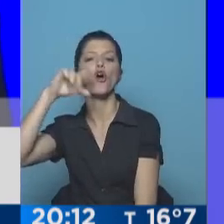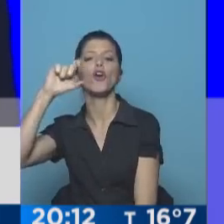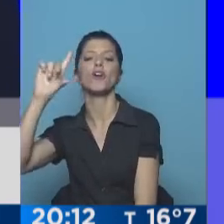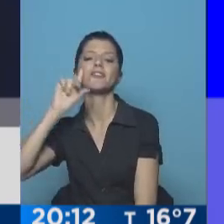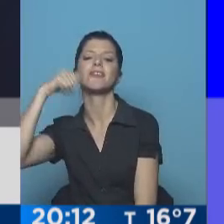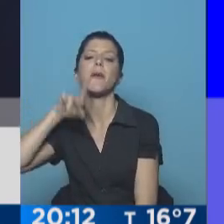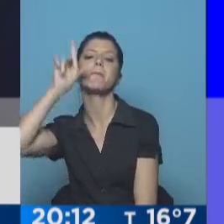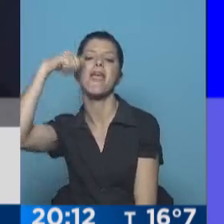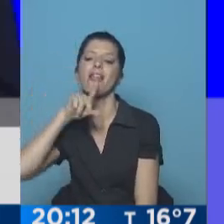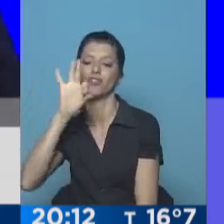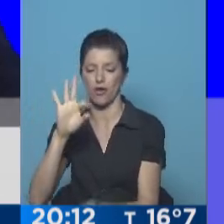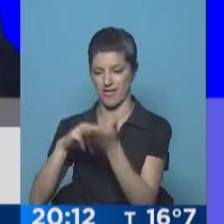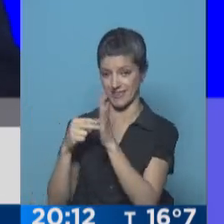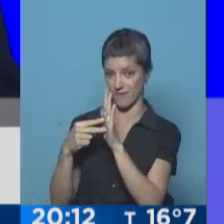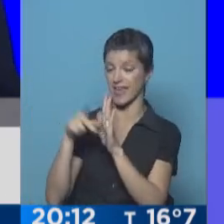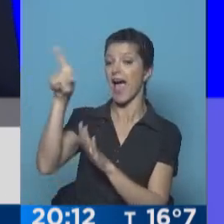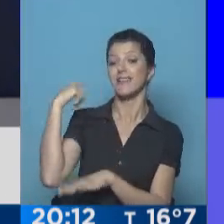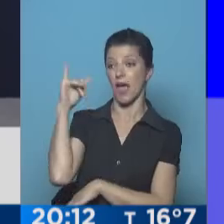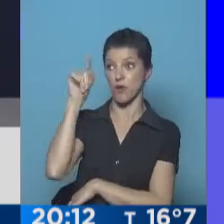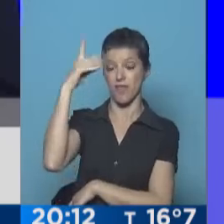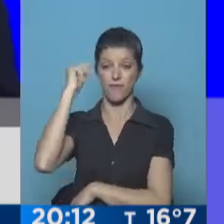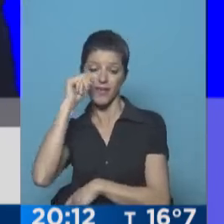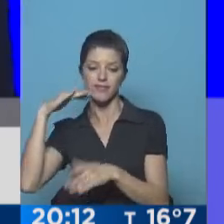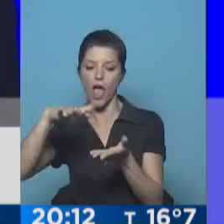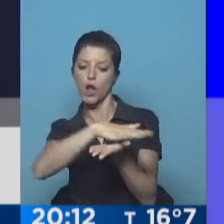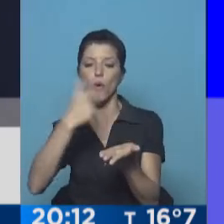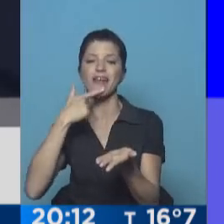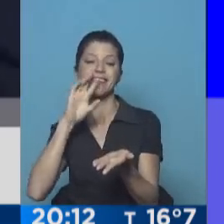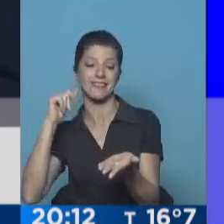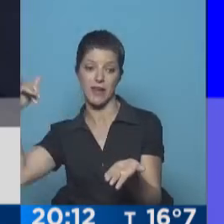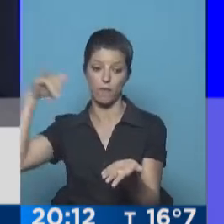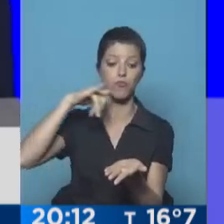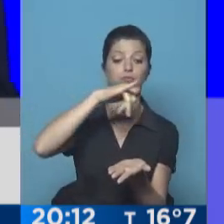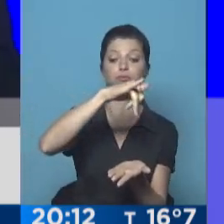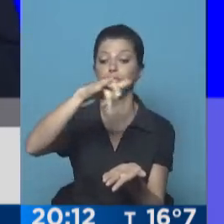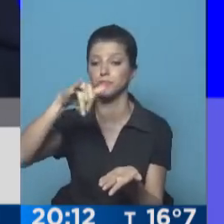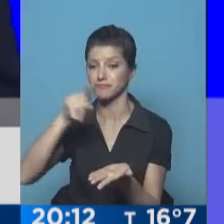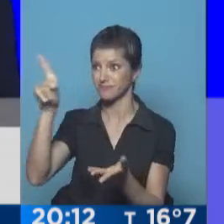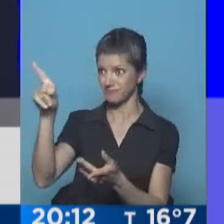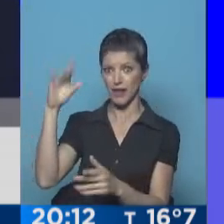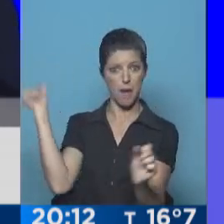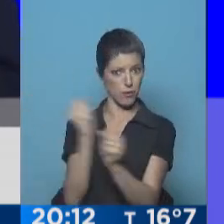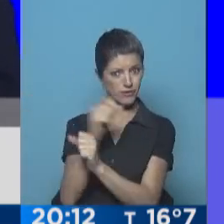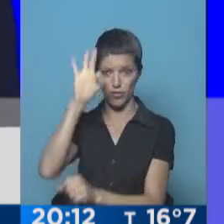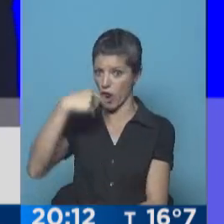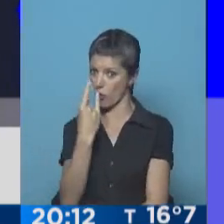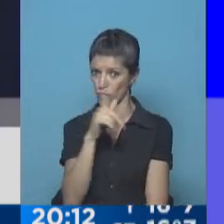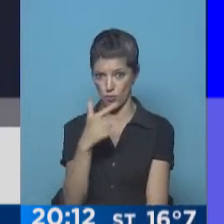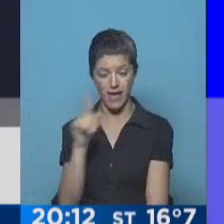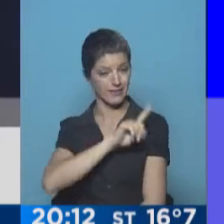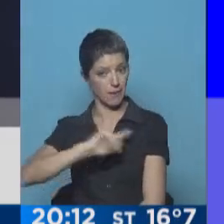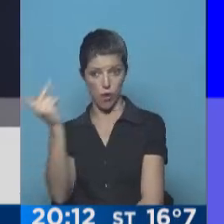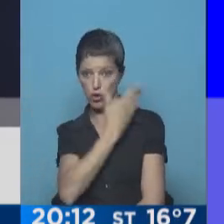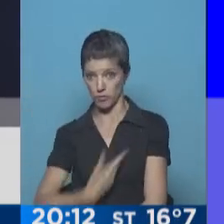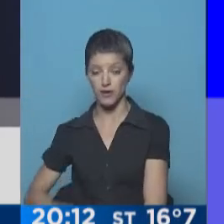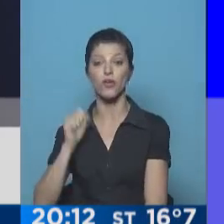franceses sobrevolando Siria, por supuesto, sin autorización de Naciones Unidas y, por supuesto, sin autorización del gobierno